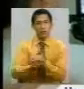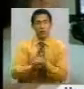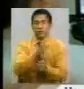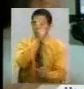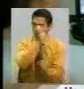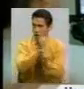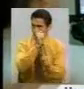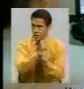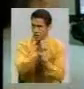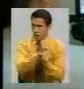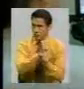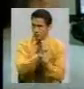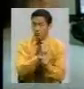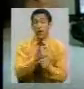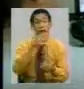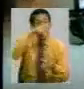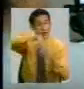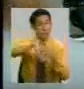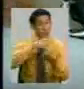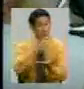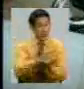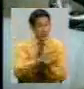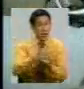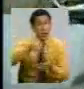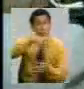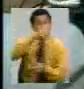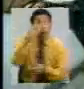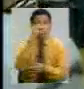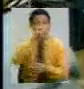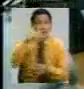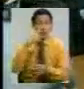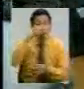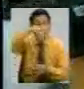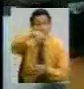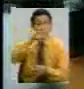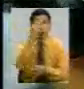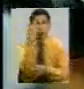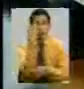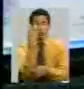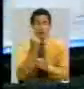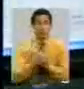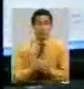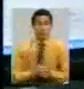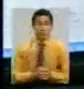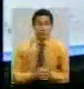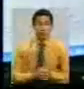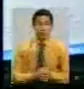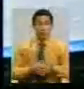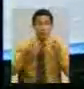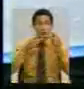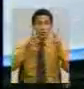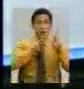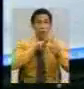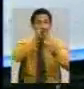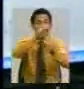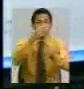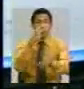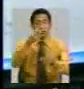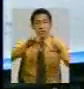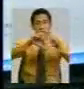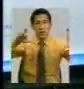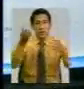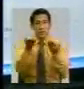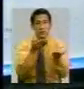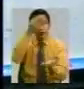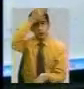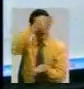funcionando, Lo cierto, miércoles 13 de junio del 2012, sale este mensaje, el servicio